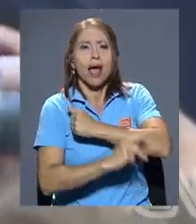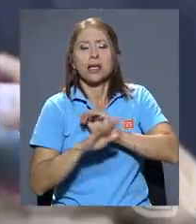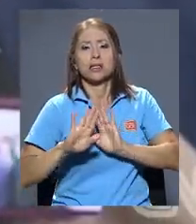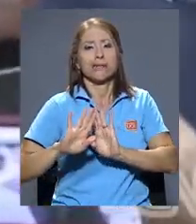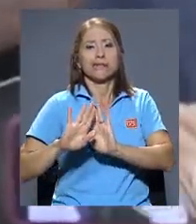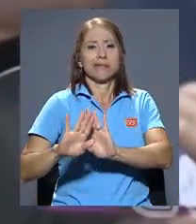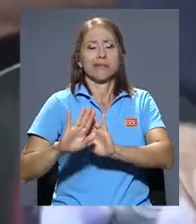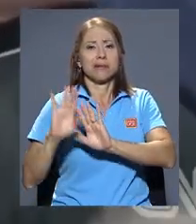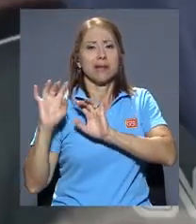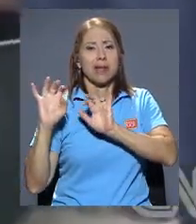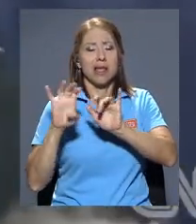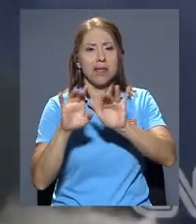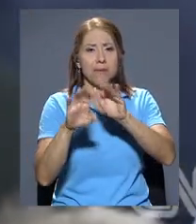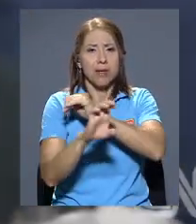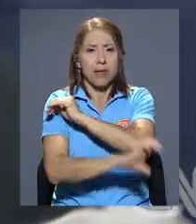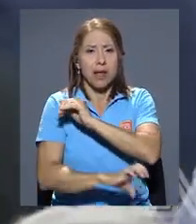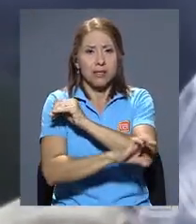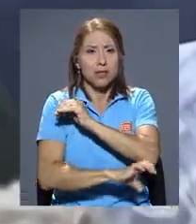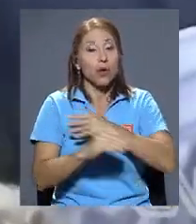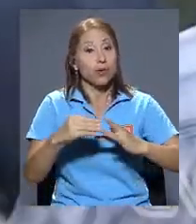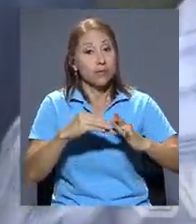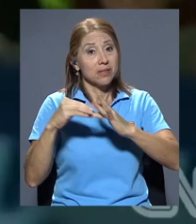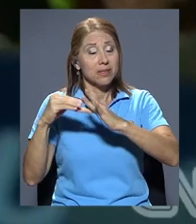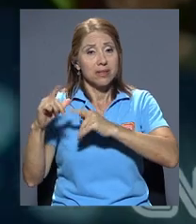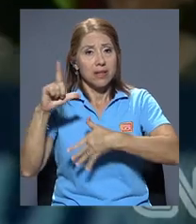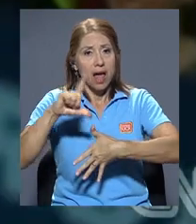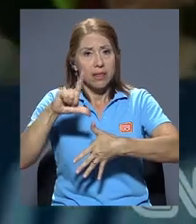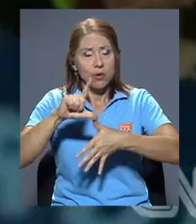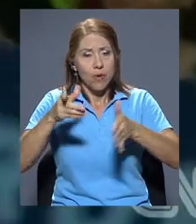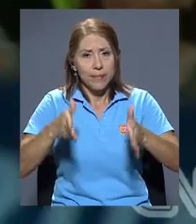inmigración, sobre todo latinoamericana.